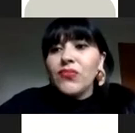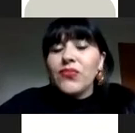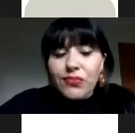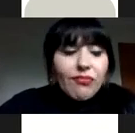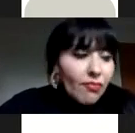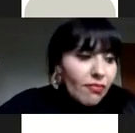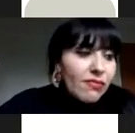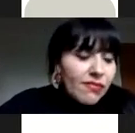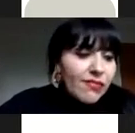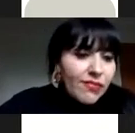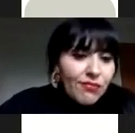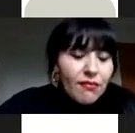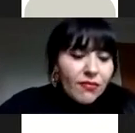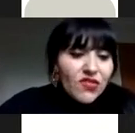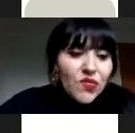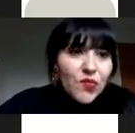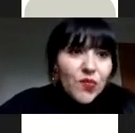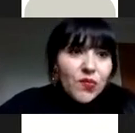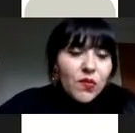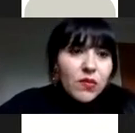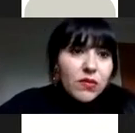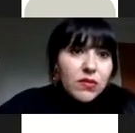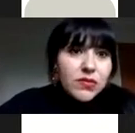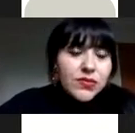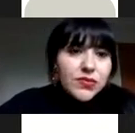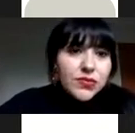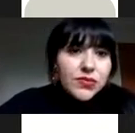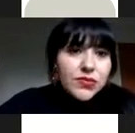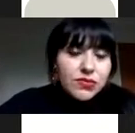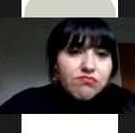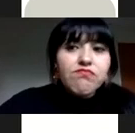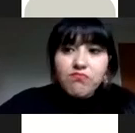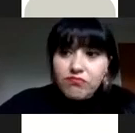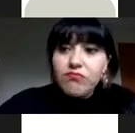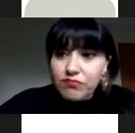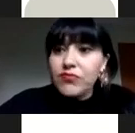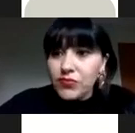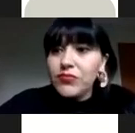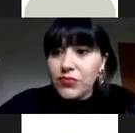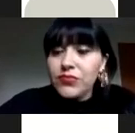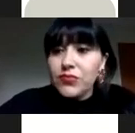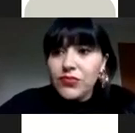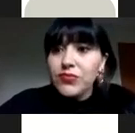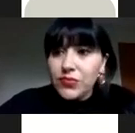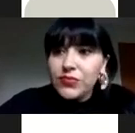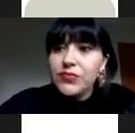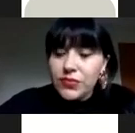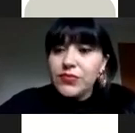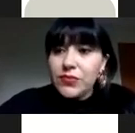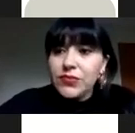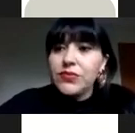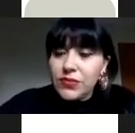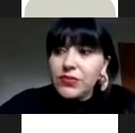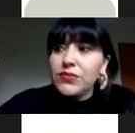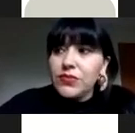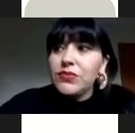en los adolescentes y jóvenes, es el tema del abandono, ¿verdad?, de la escuela, del abandono del liceo. O sea, dejar de lado